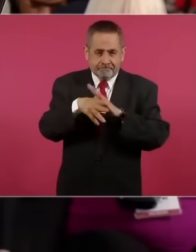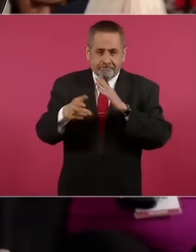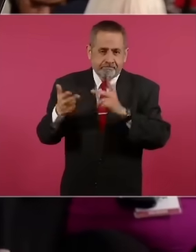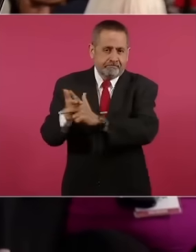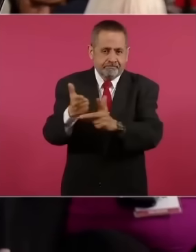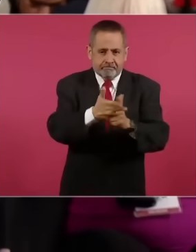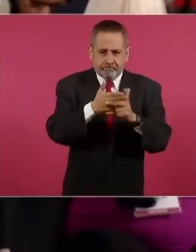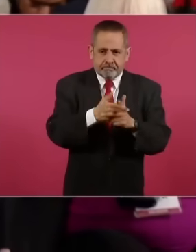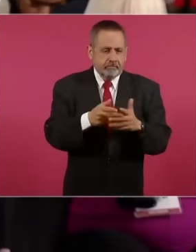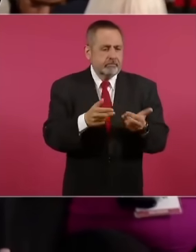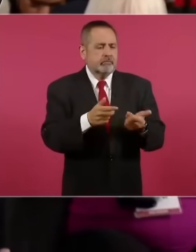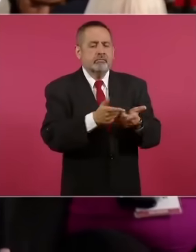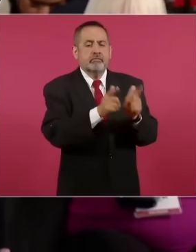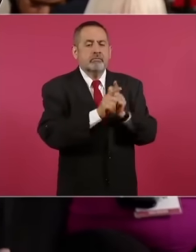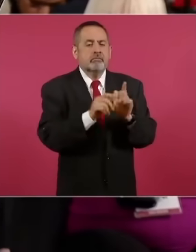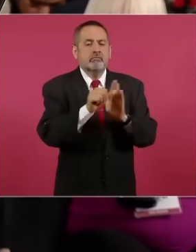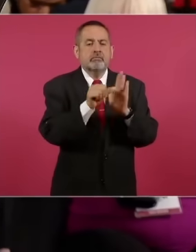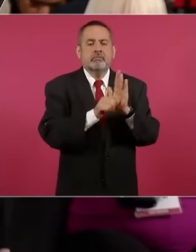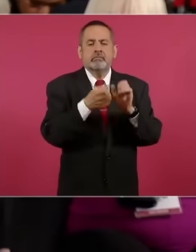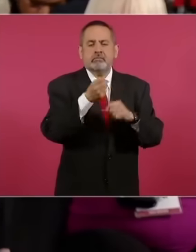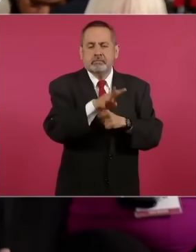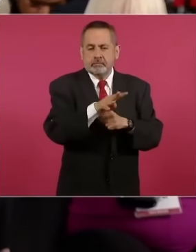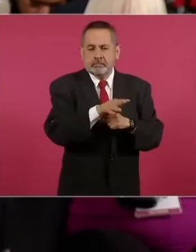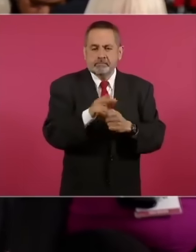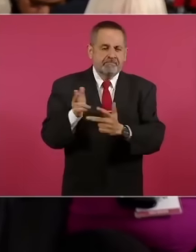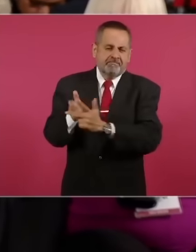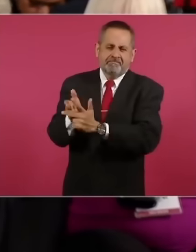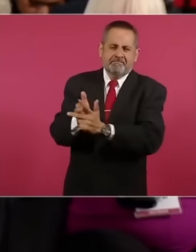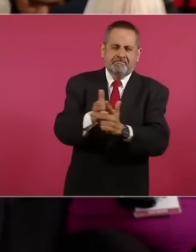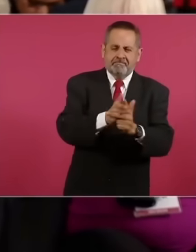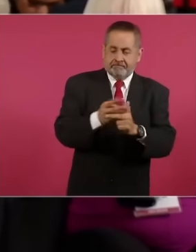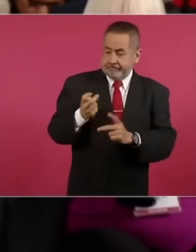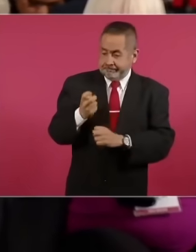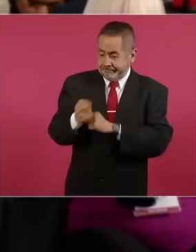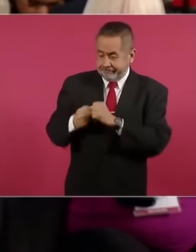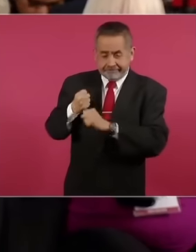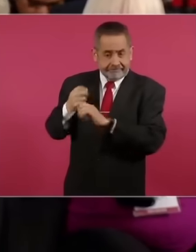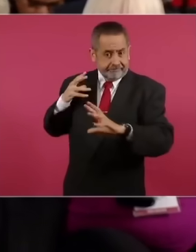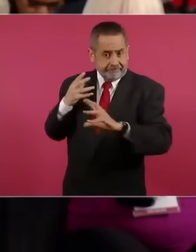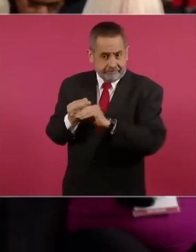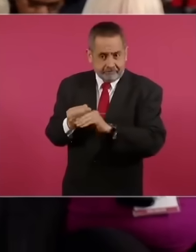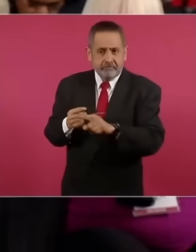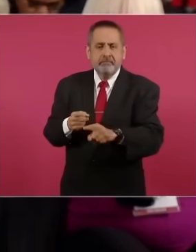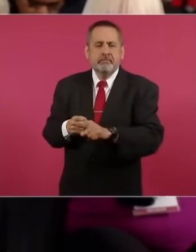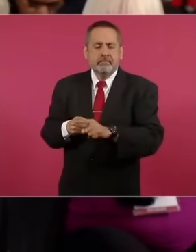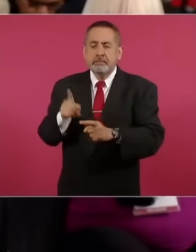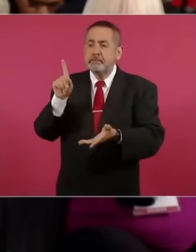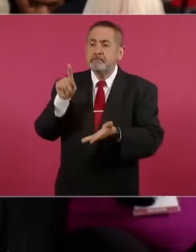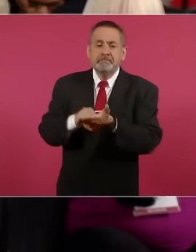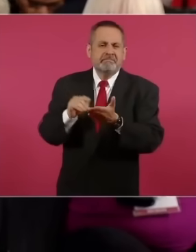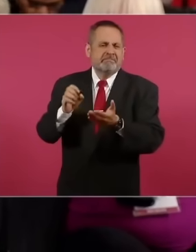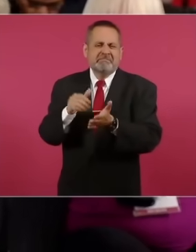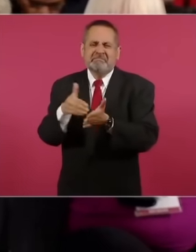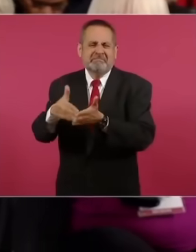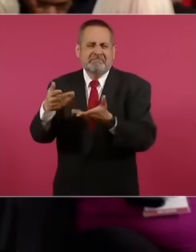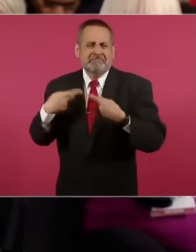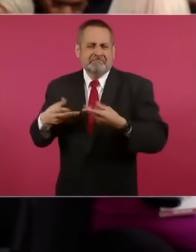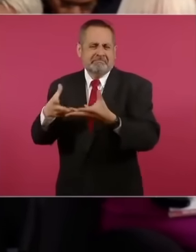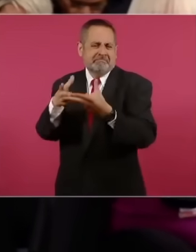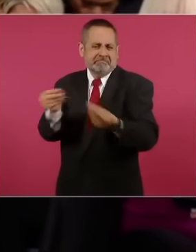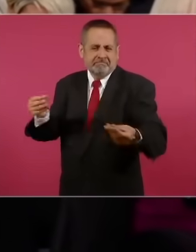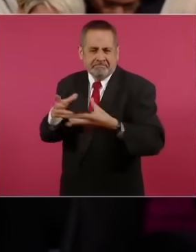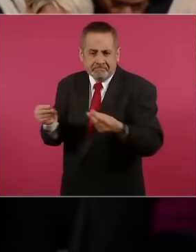acuerdo con el artículo 19, 43 periodistas asesinados en este sexenio y miles de desaparecidos que desafortunadamente han